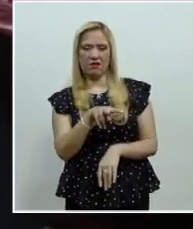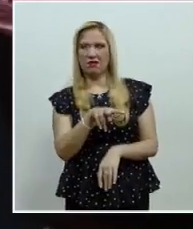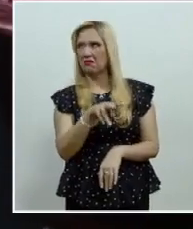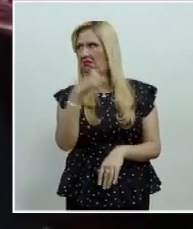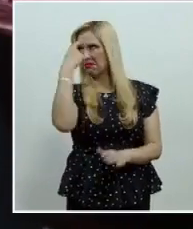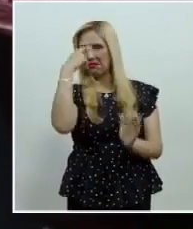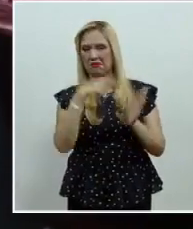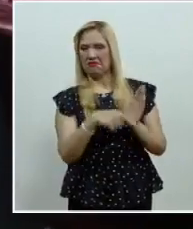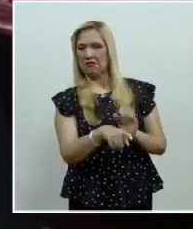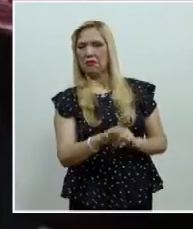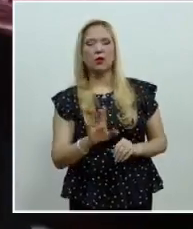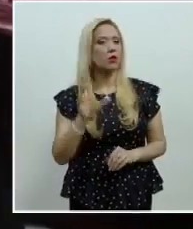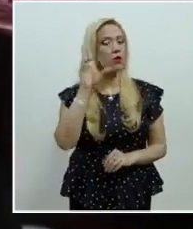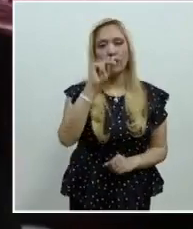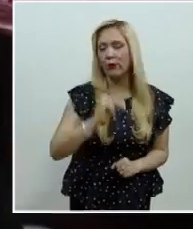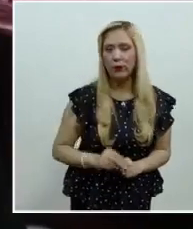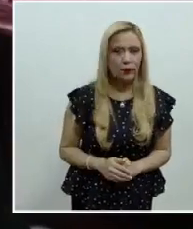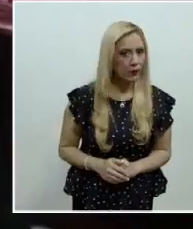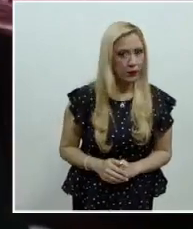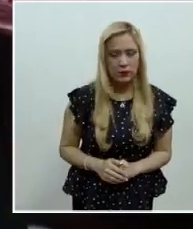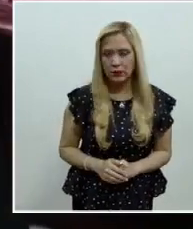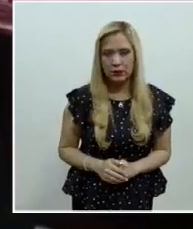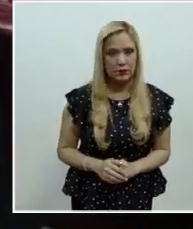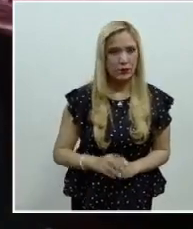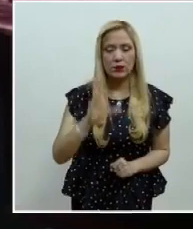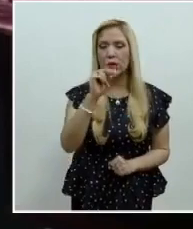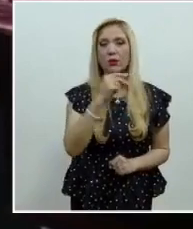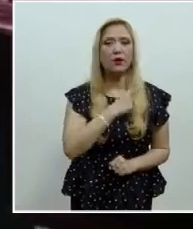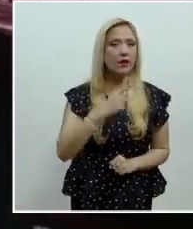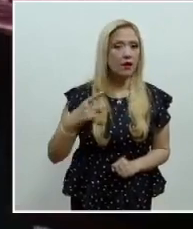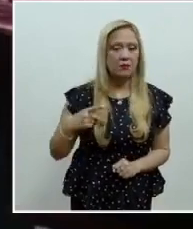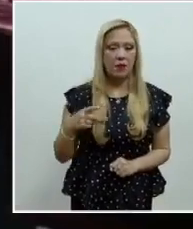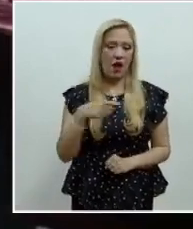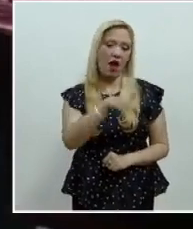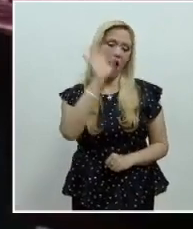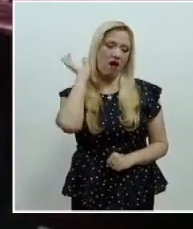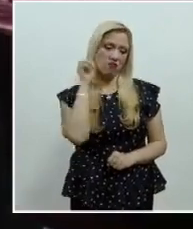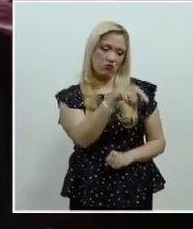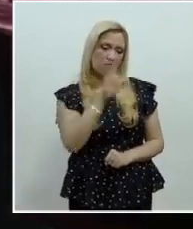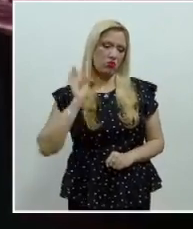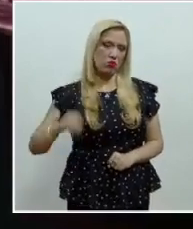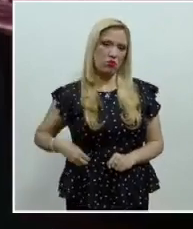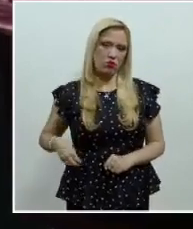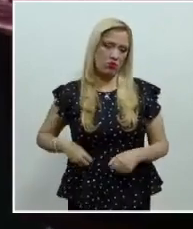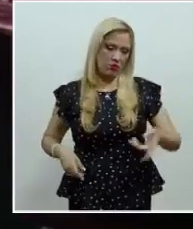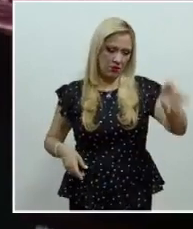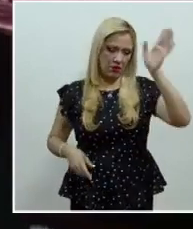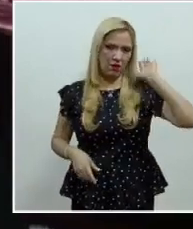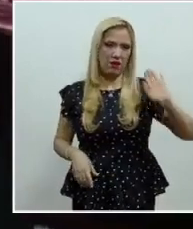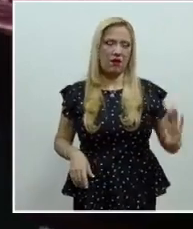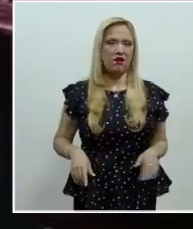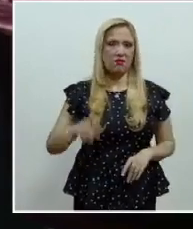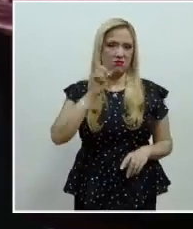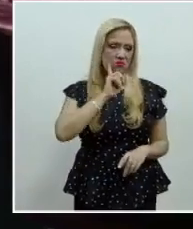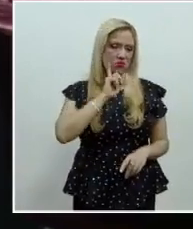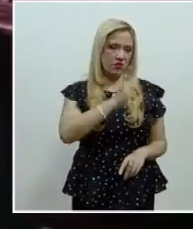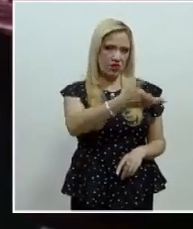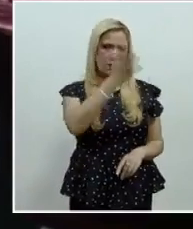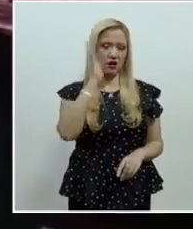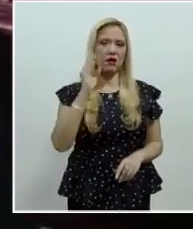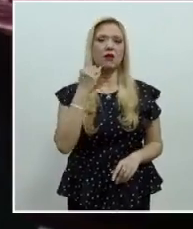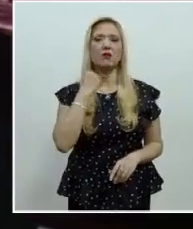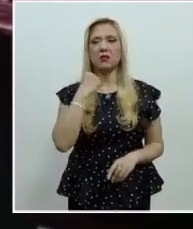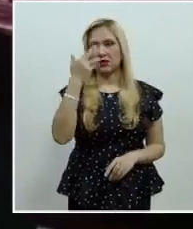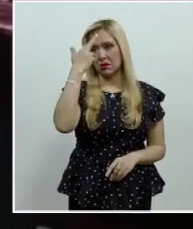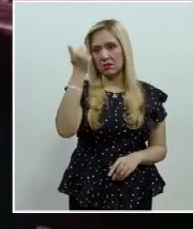eso no se prejuzgan comportamientos, no se revictimiza, como dice la